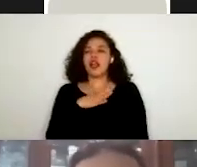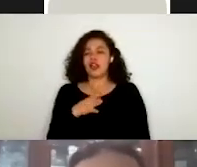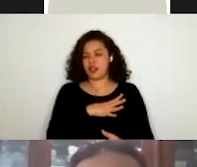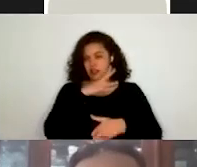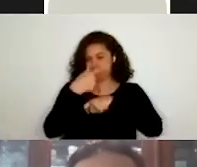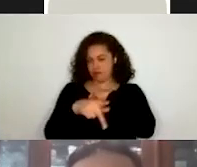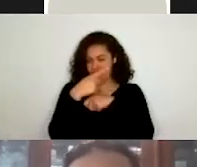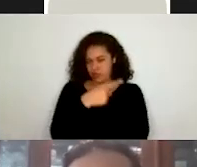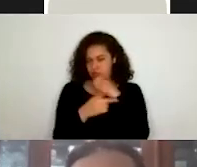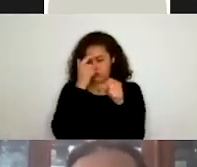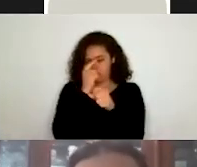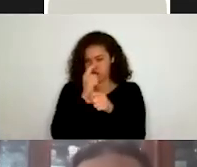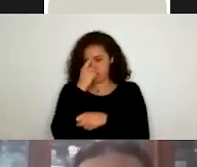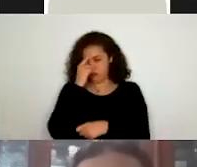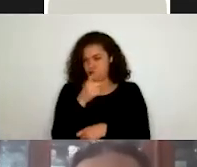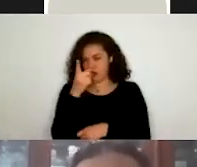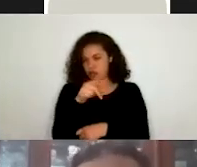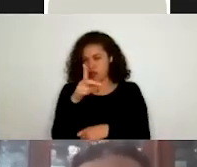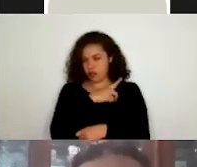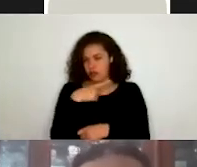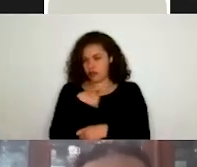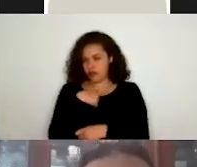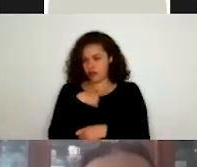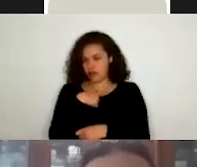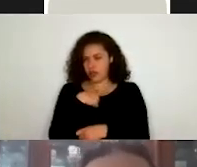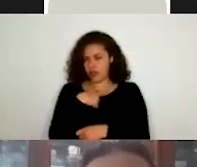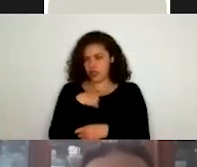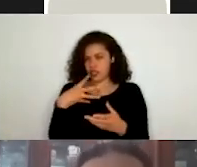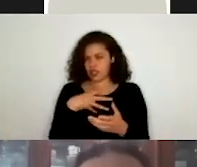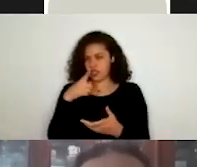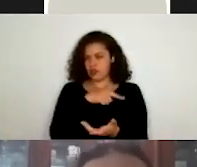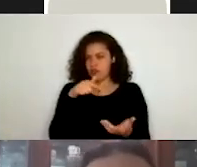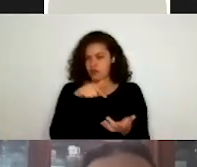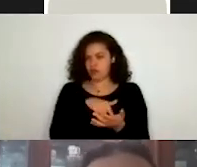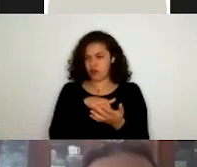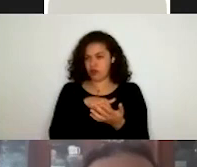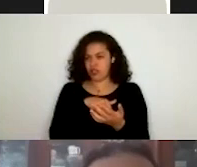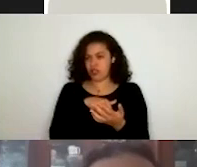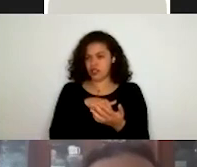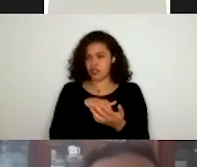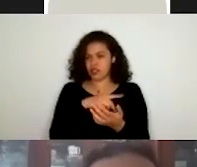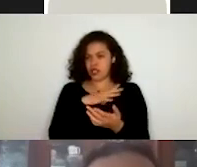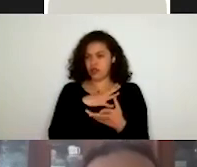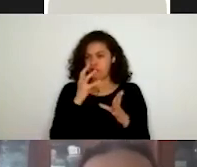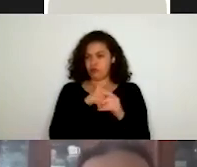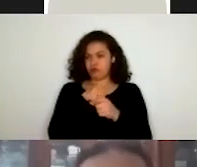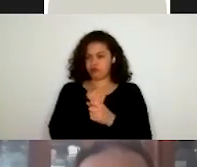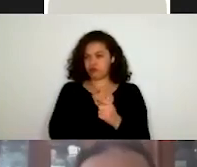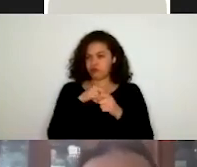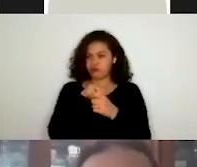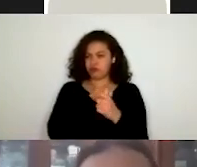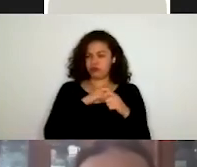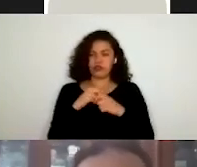los riesgos a los cuales los establecimientos e inmuebles están propensos, definiendo las acciones de